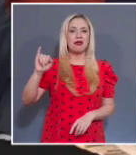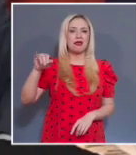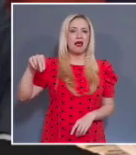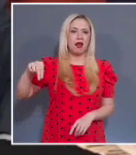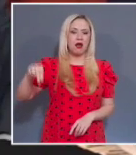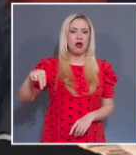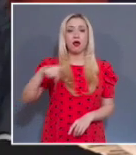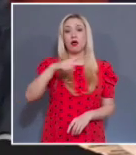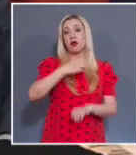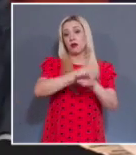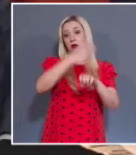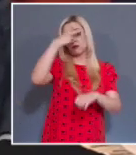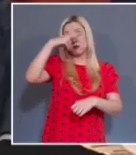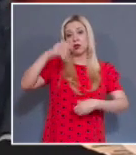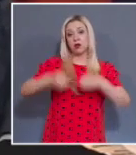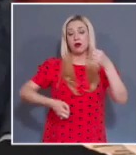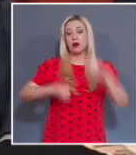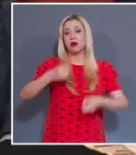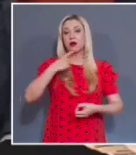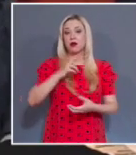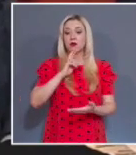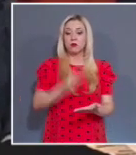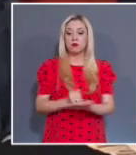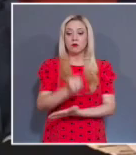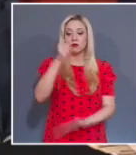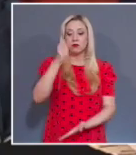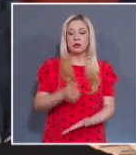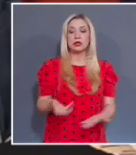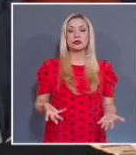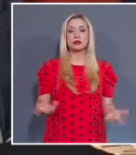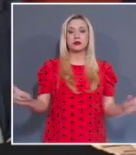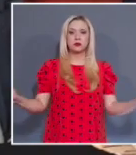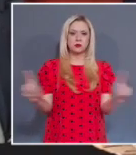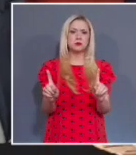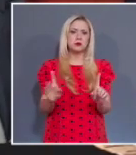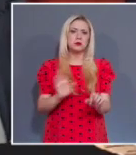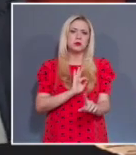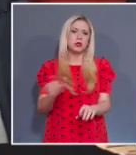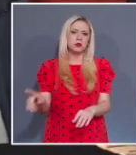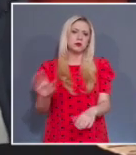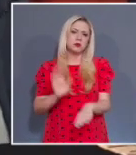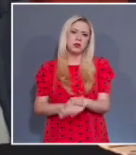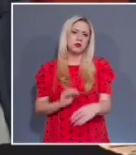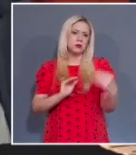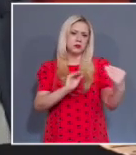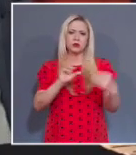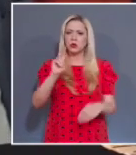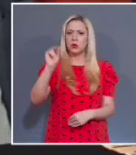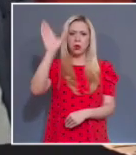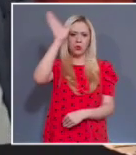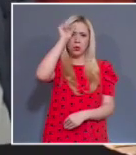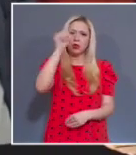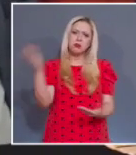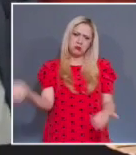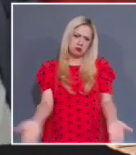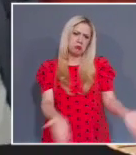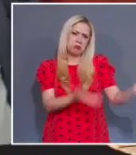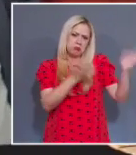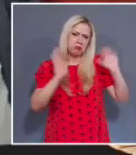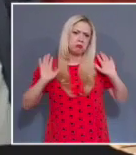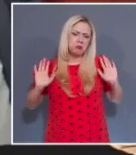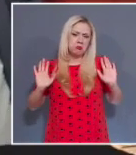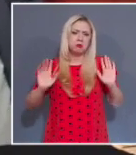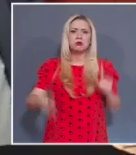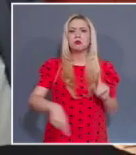ante esta sentencia, las partes pueden apelar para que en segunda instancia se confirme, modifique